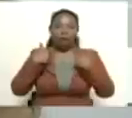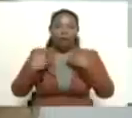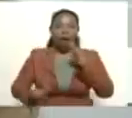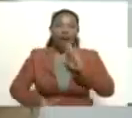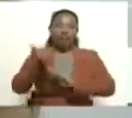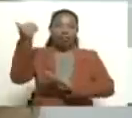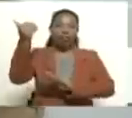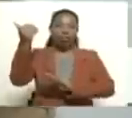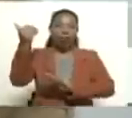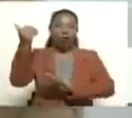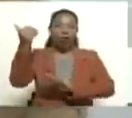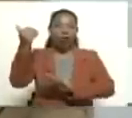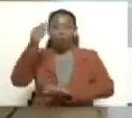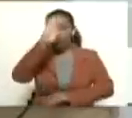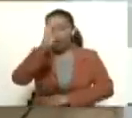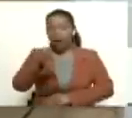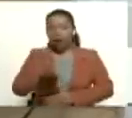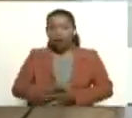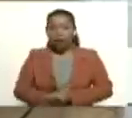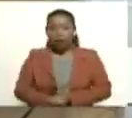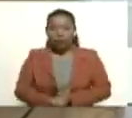agredió de manera extrema.